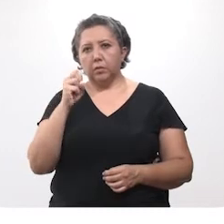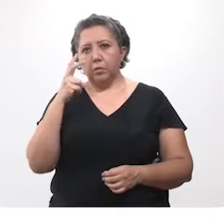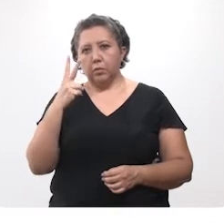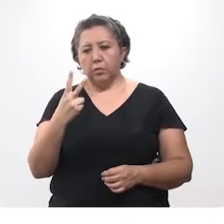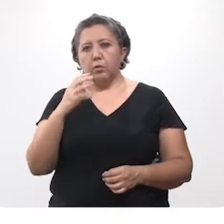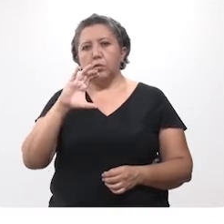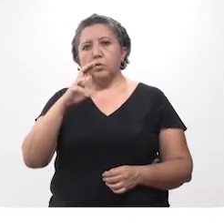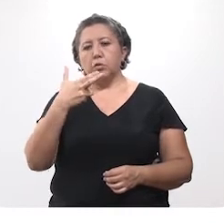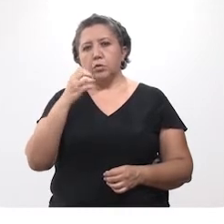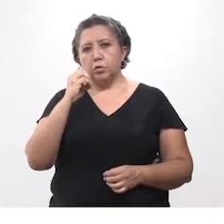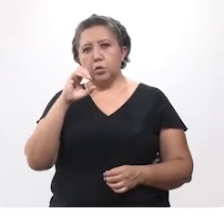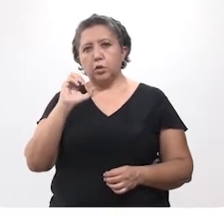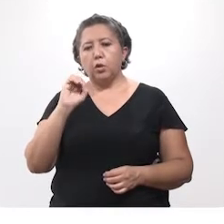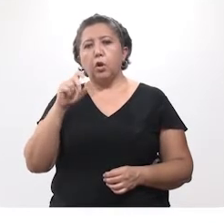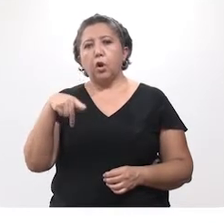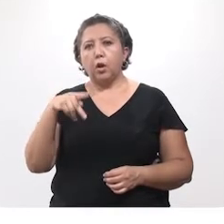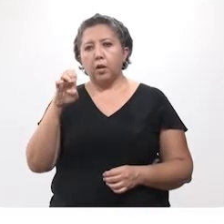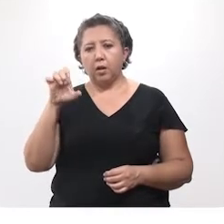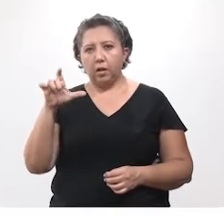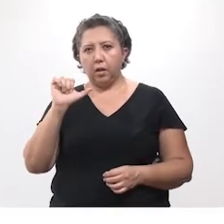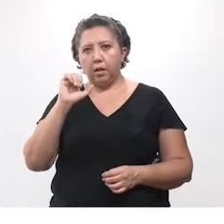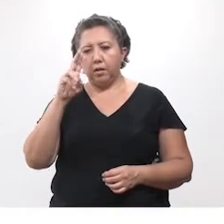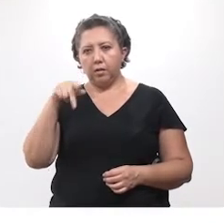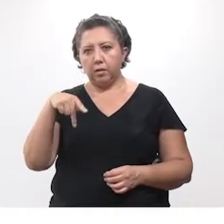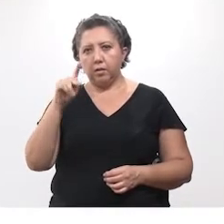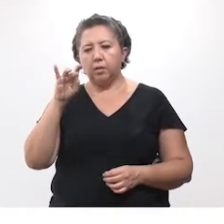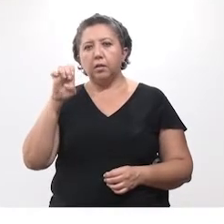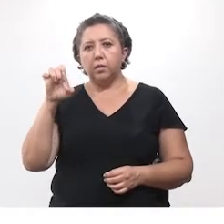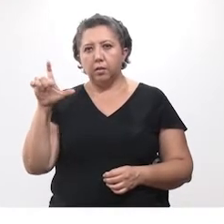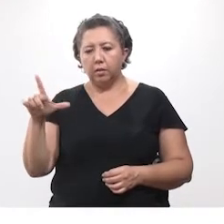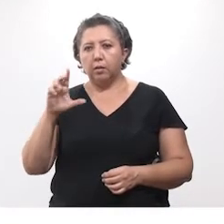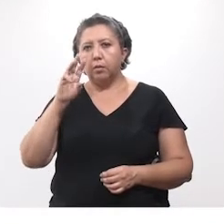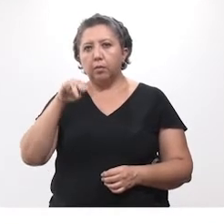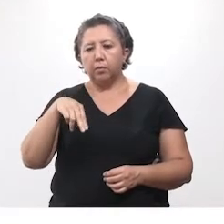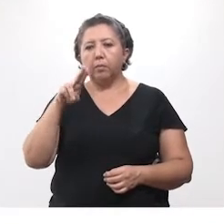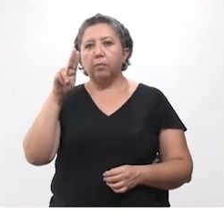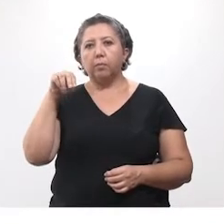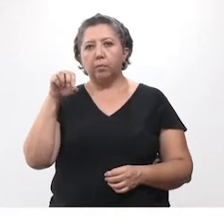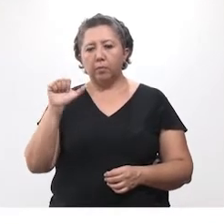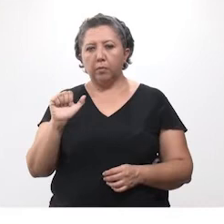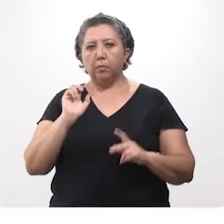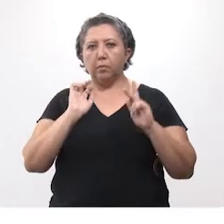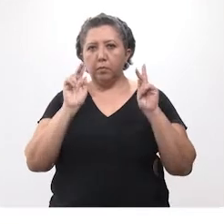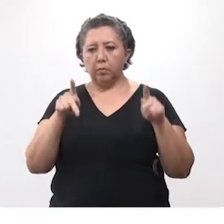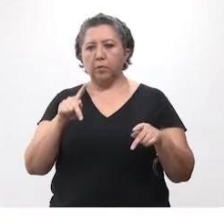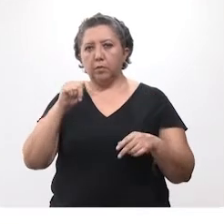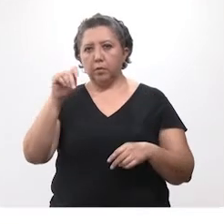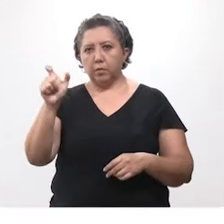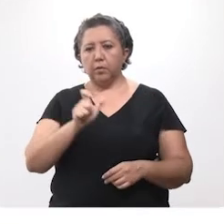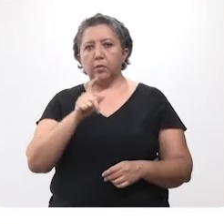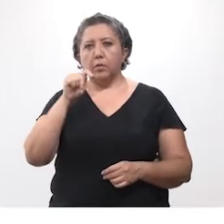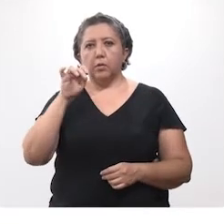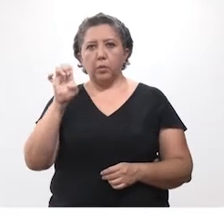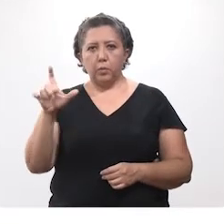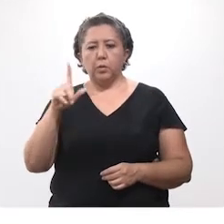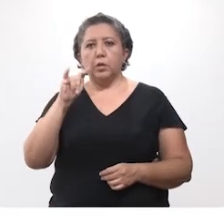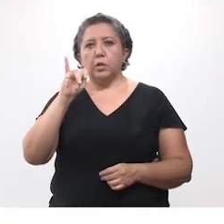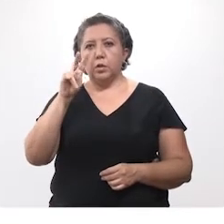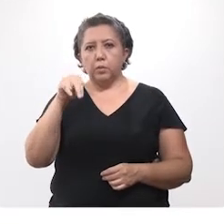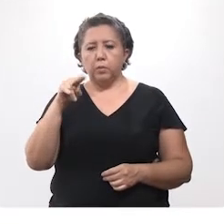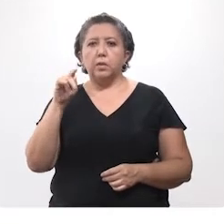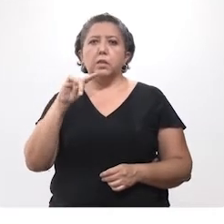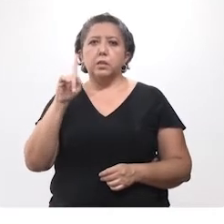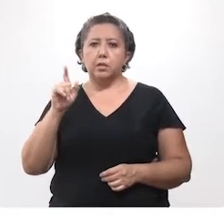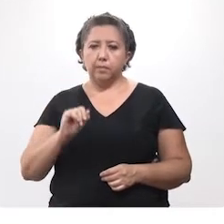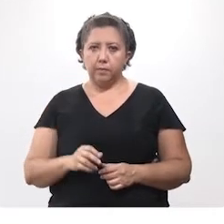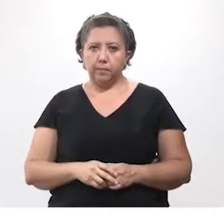2 en Chocholay, Concal, 1 en Acanqué, Aquil, Junucmá, Muna, Oscuxcap, Progreso, Tecash, Ticul, Tinum y